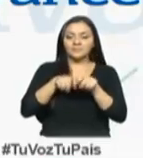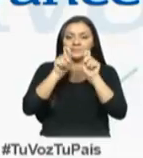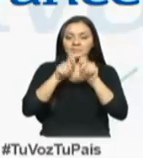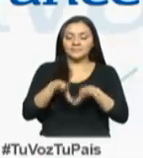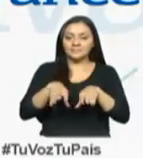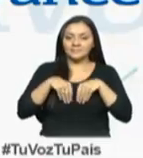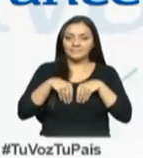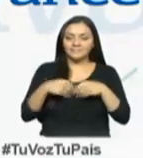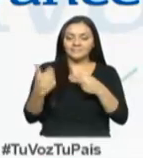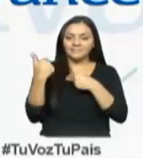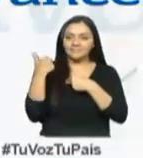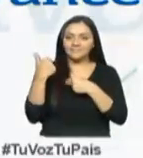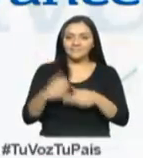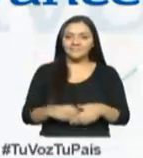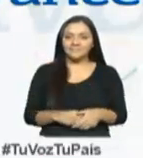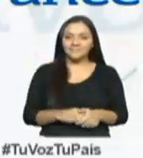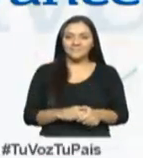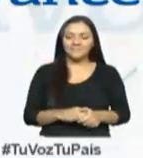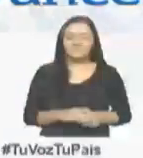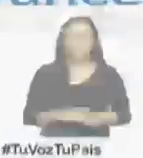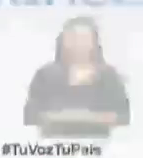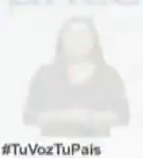esta competencia.